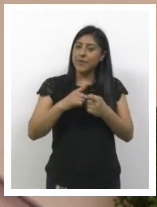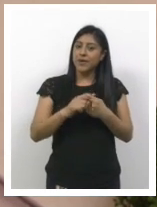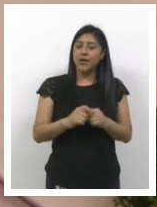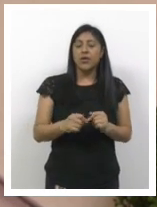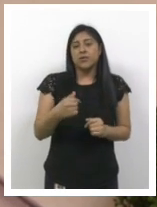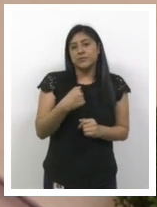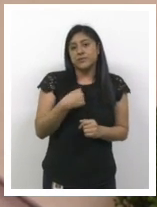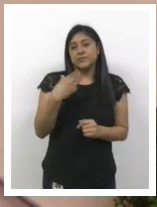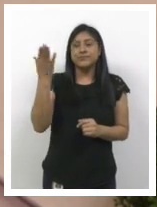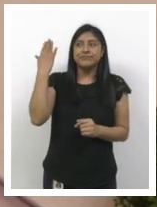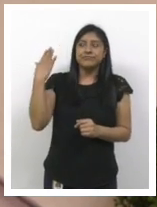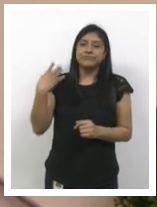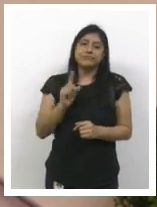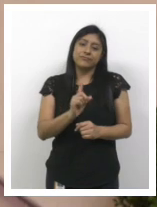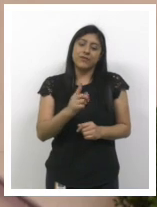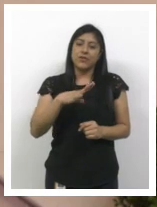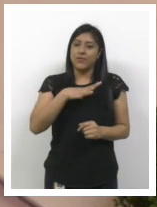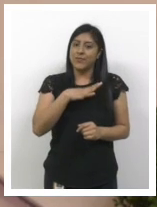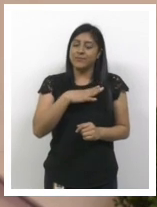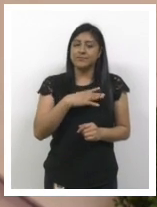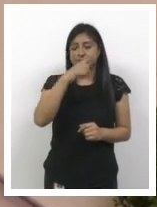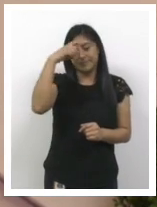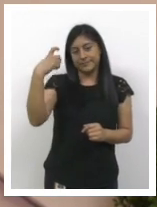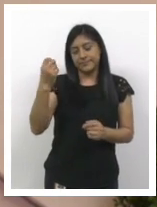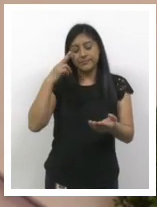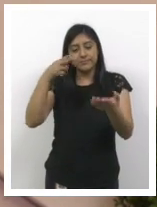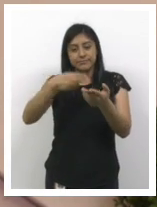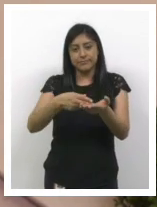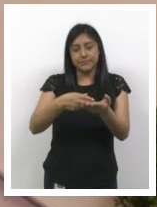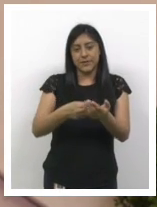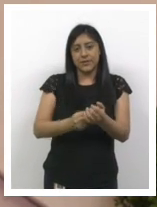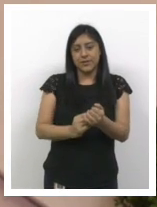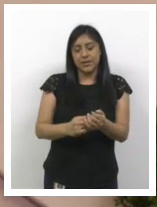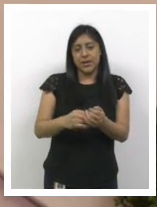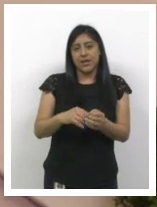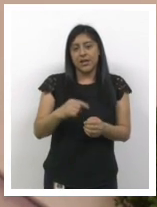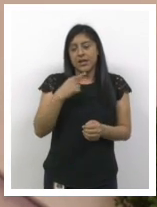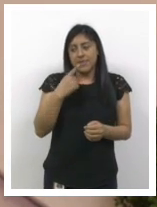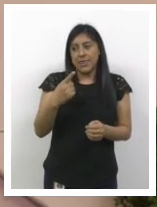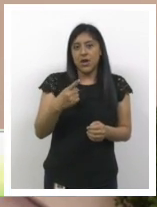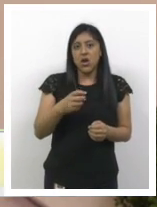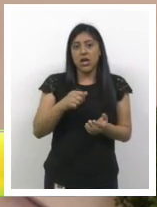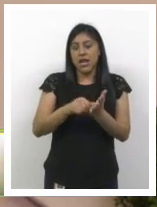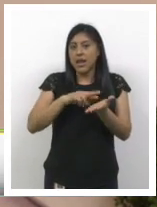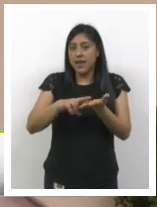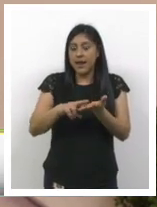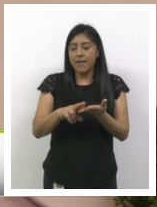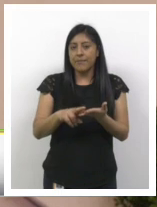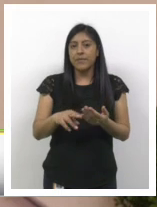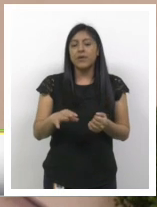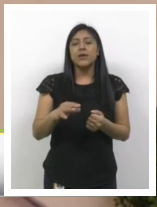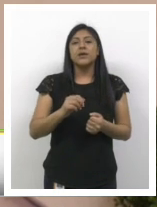sin trabajo. Y bueno, pues lo conocí a él y todo, y un día me hizo el comentario él de que estaban recibiendo personal acá